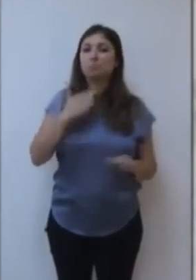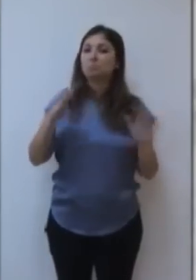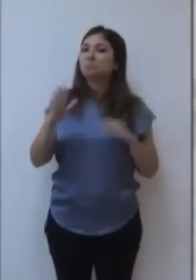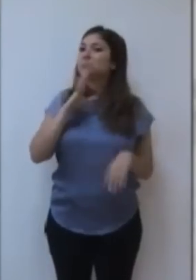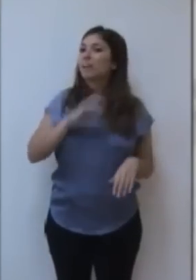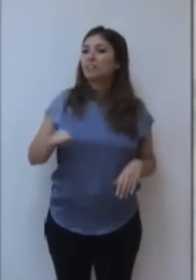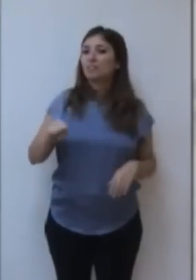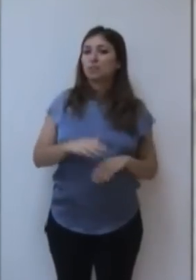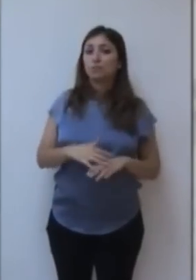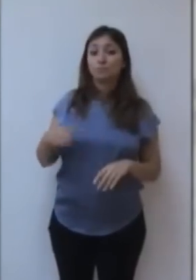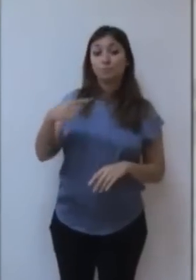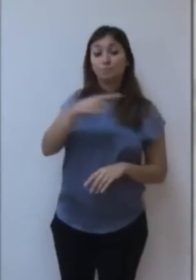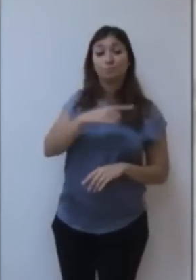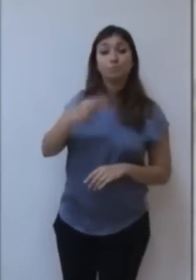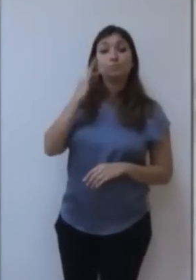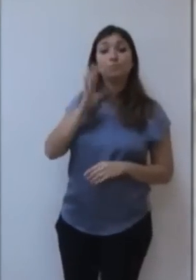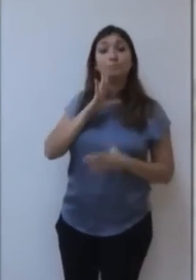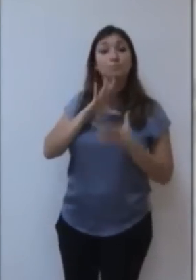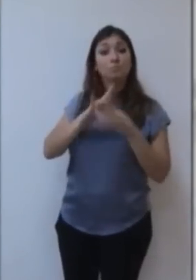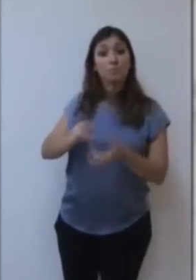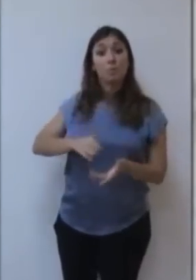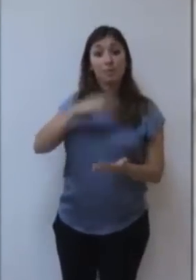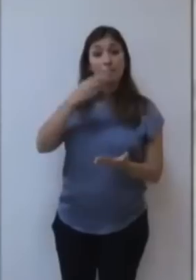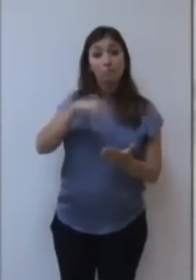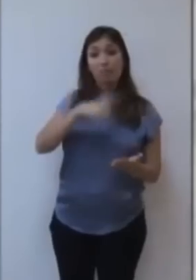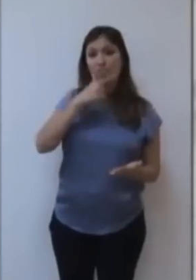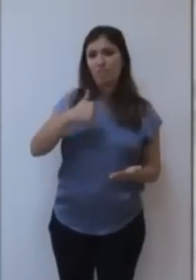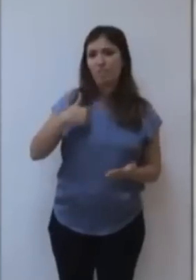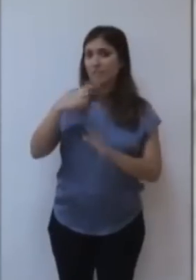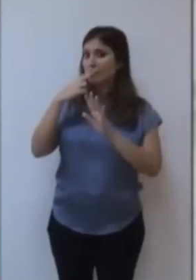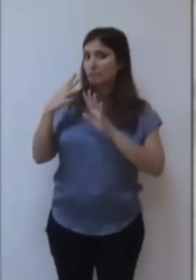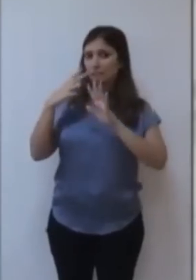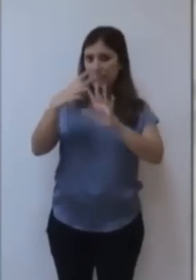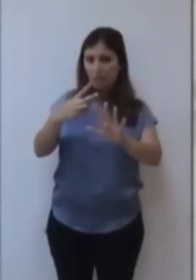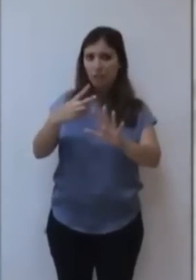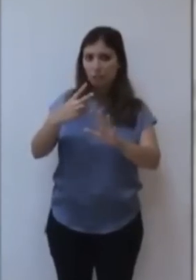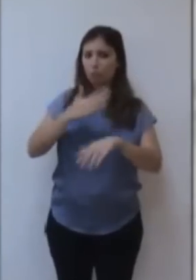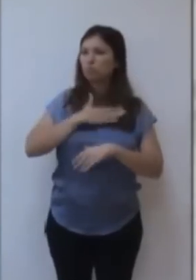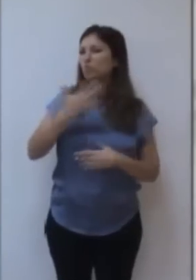Bueno, también relacionado con la lectura fácil, nosotros venimos trabajando desde hace 7 años